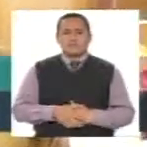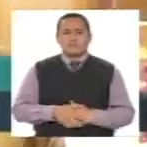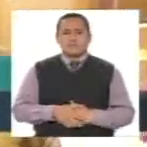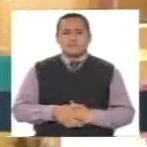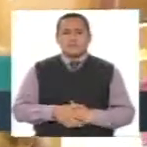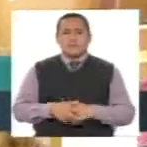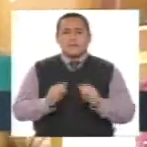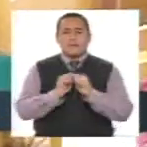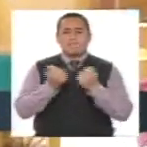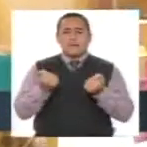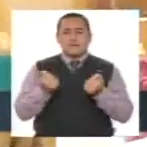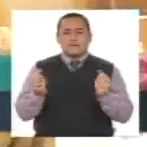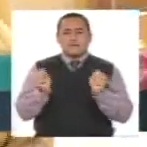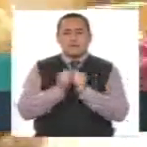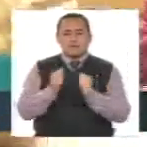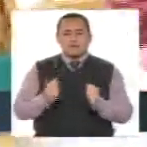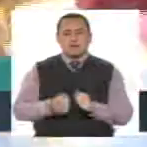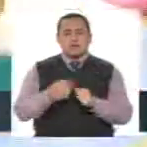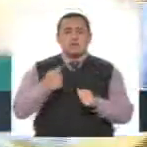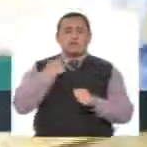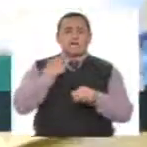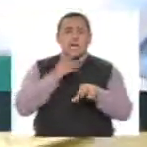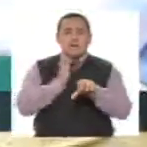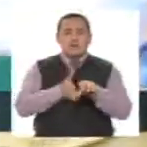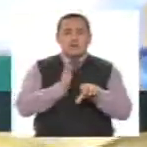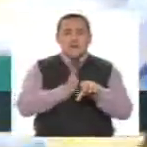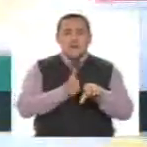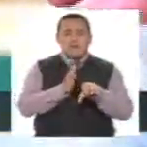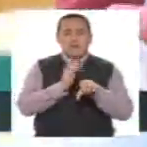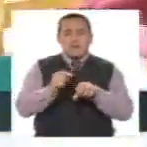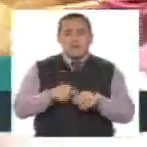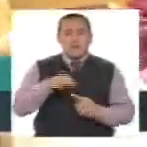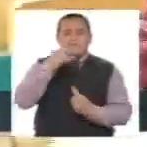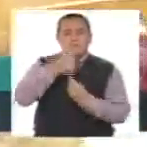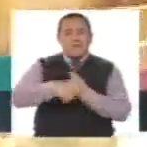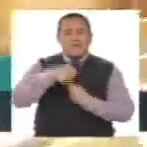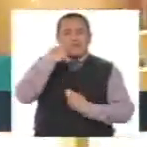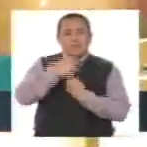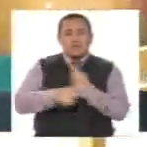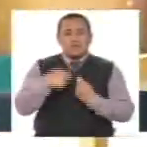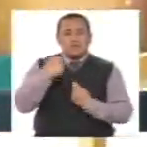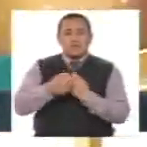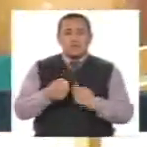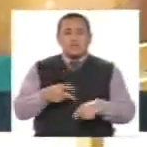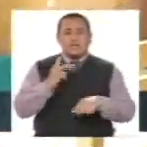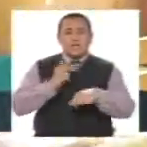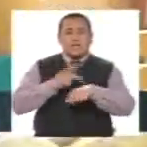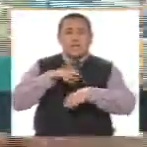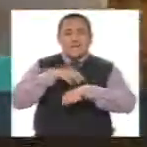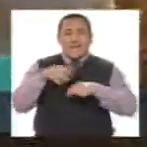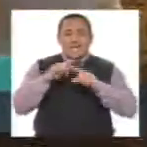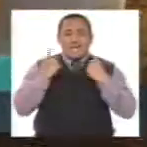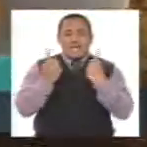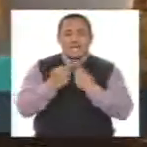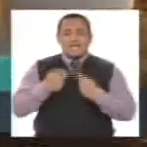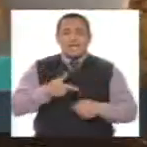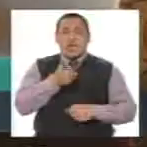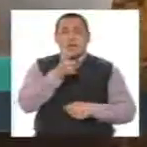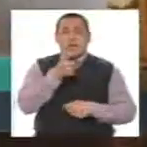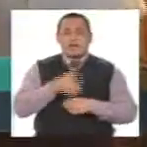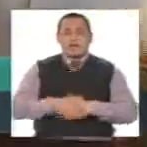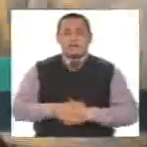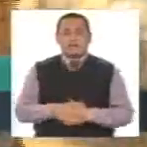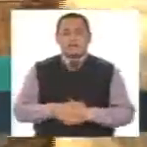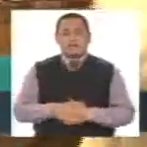tan con carbonara plátano que que me a week el programa